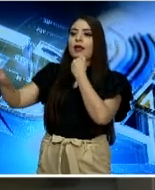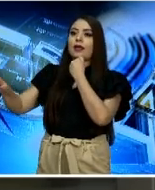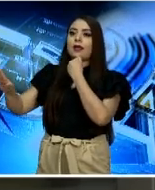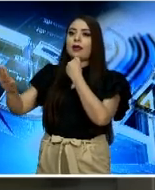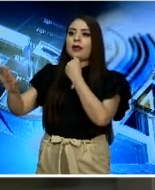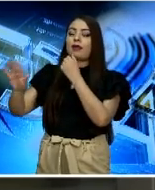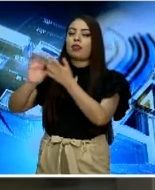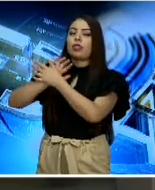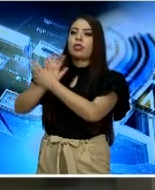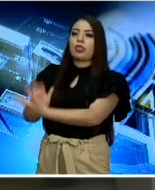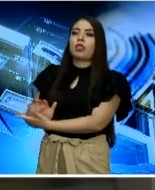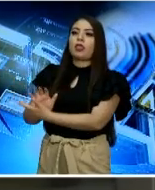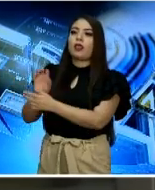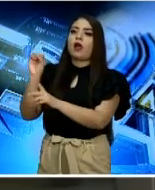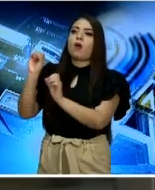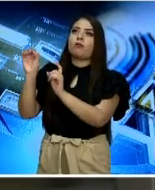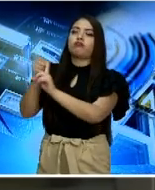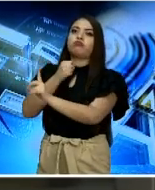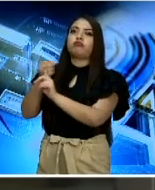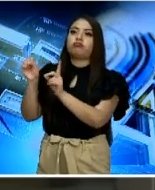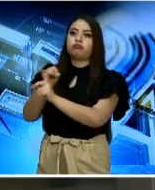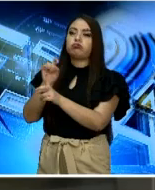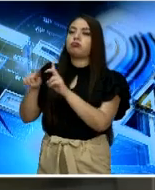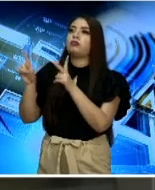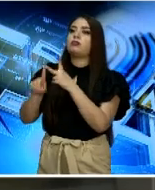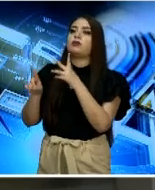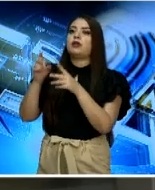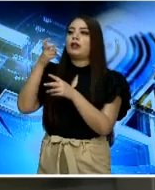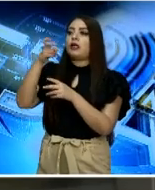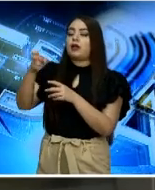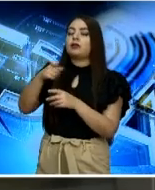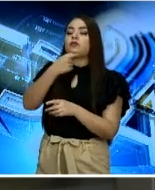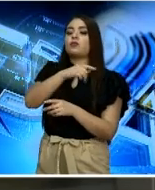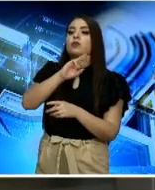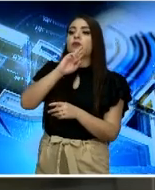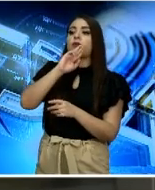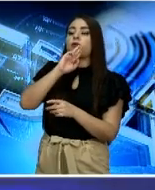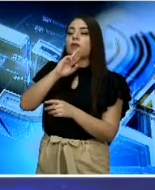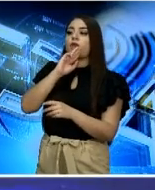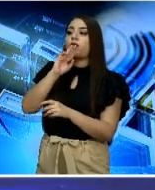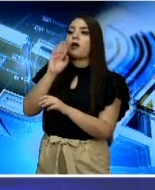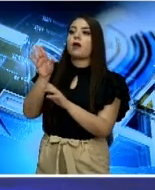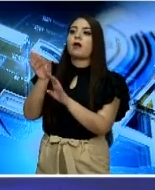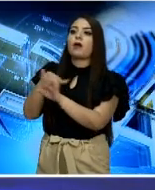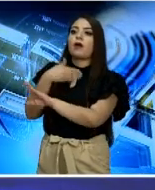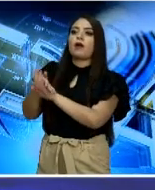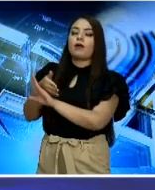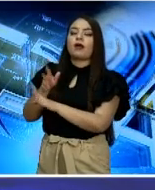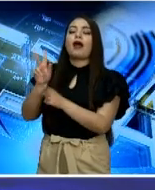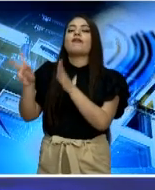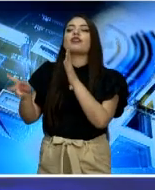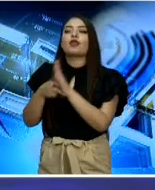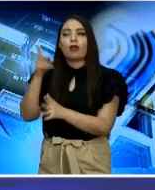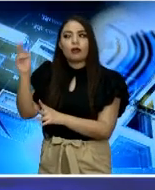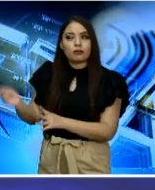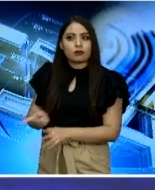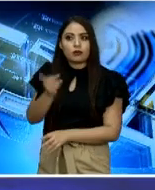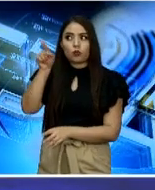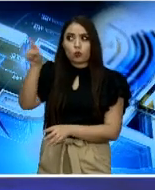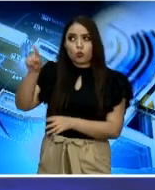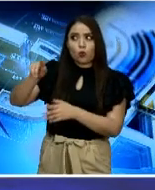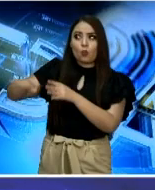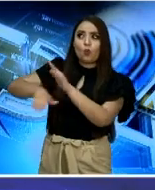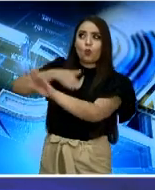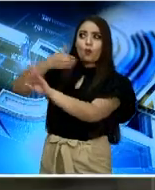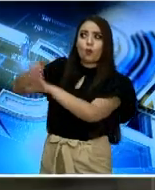o verbal, precepto que fue total y absolutamente violentado por la madre de familia. Te lo replanteo. ¿Has ofendido a la maestra o la